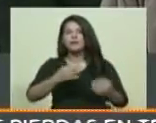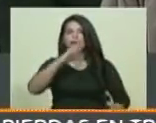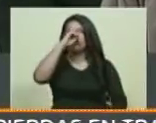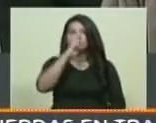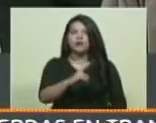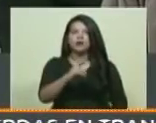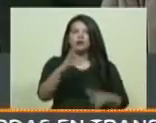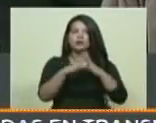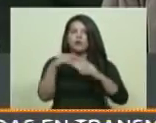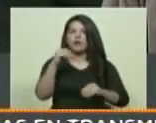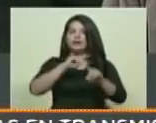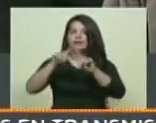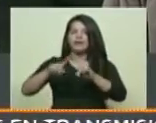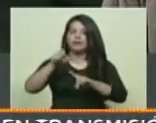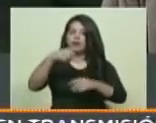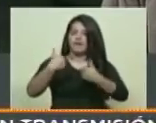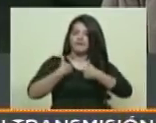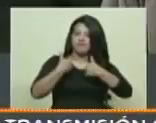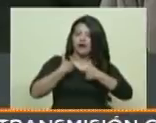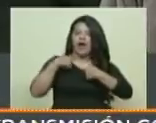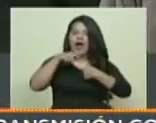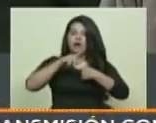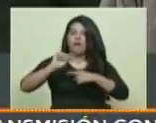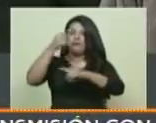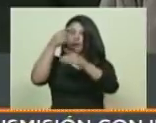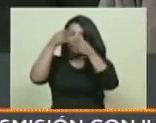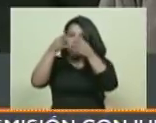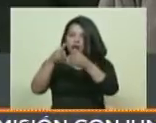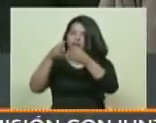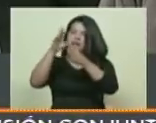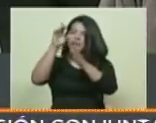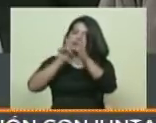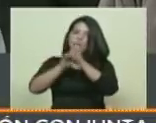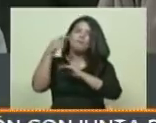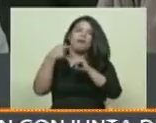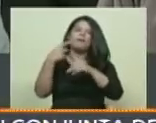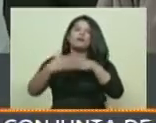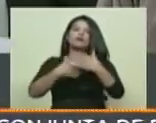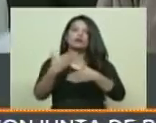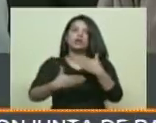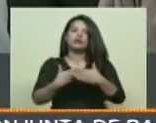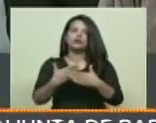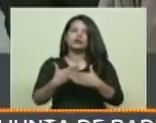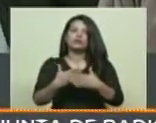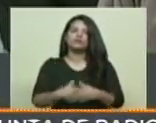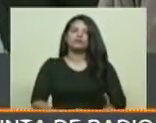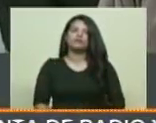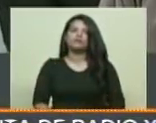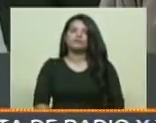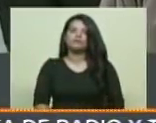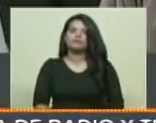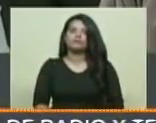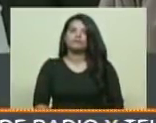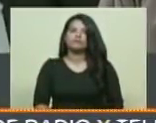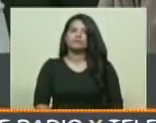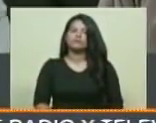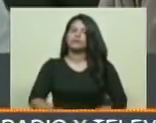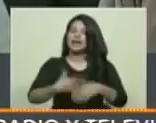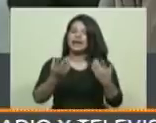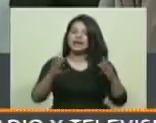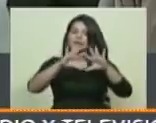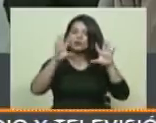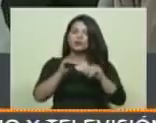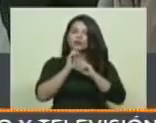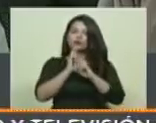a las víctimas como eje central del desarrollo y de este proceso en desarrollo. Como